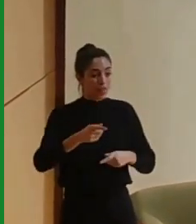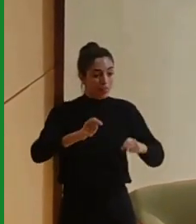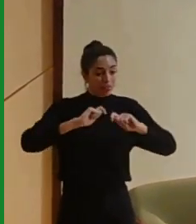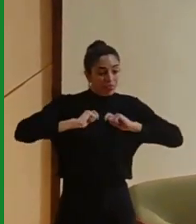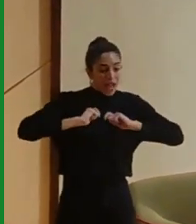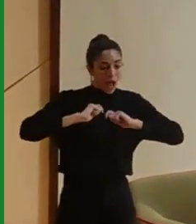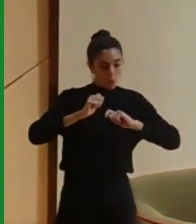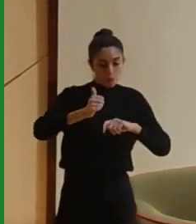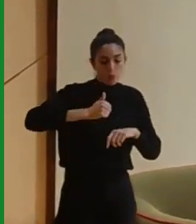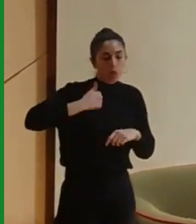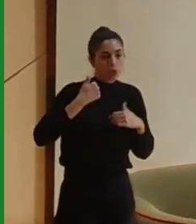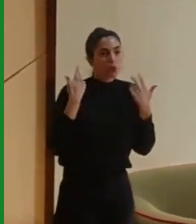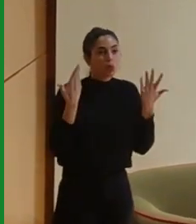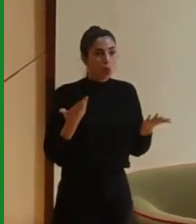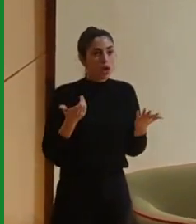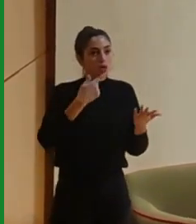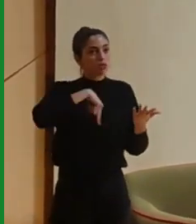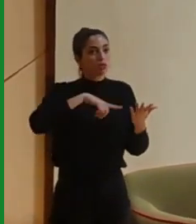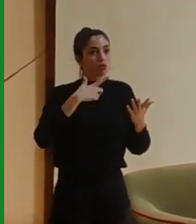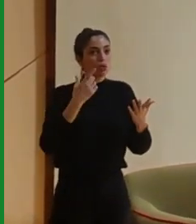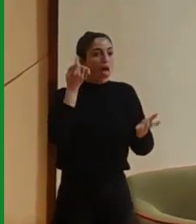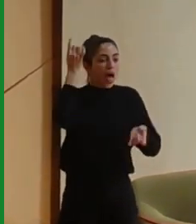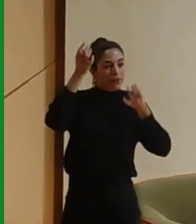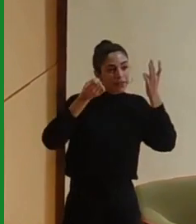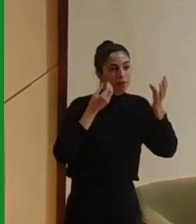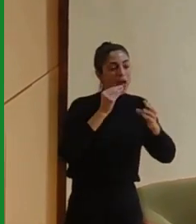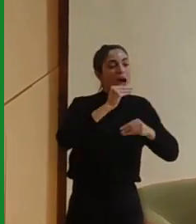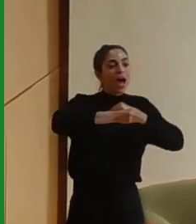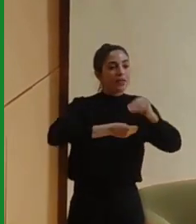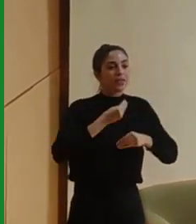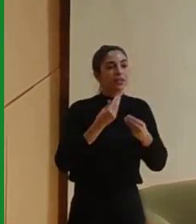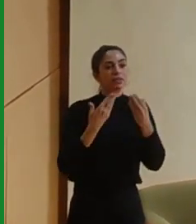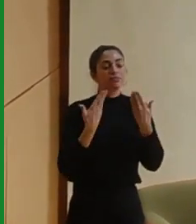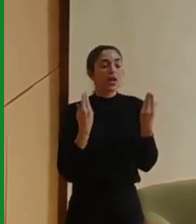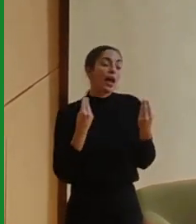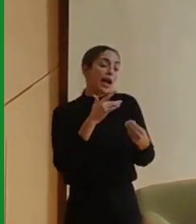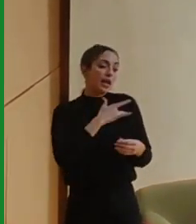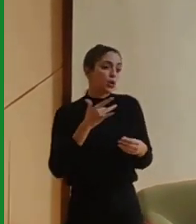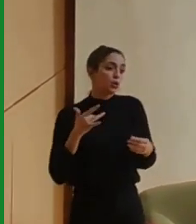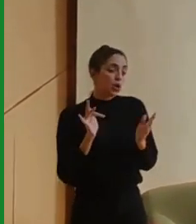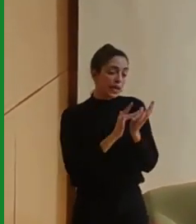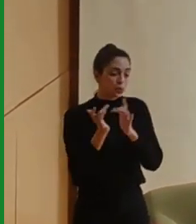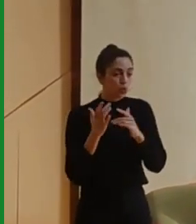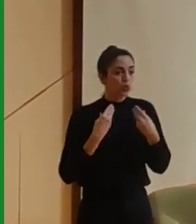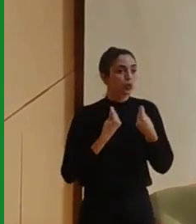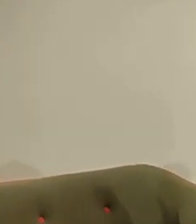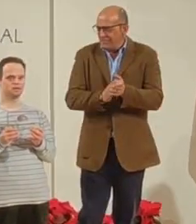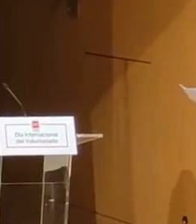Muchas gracias.